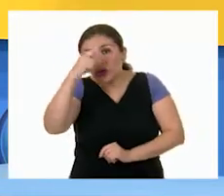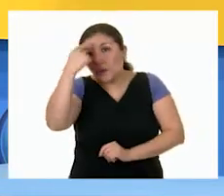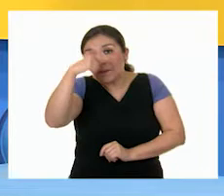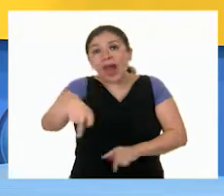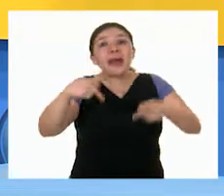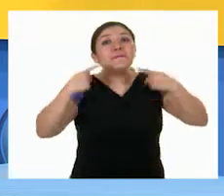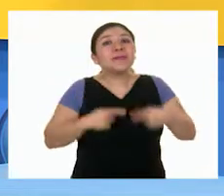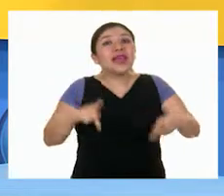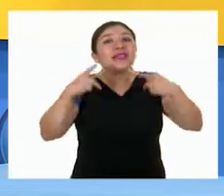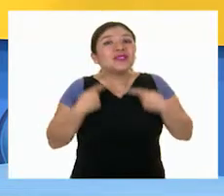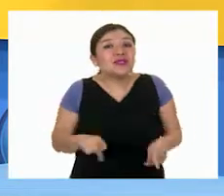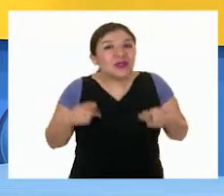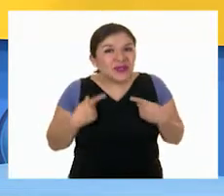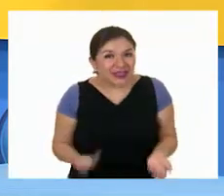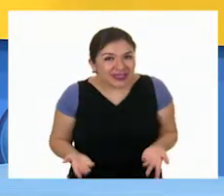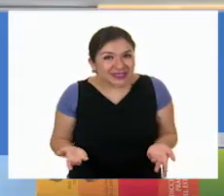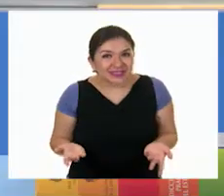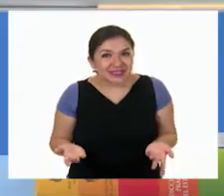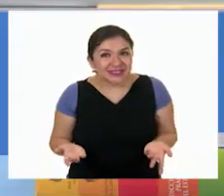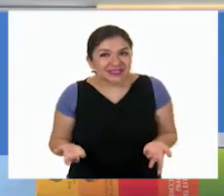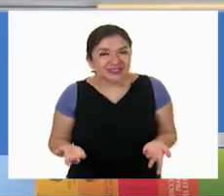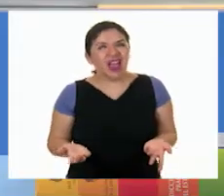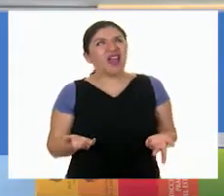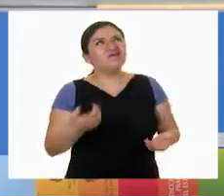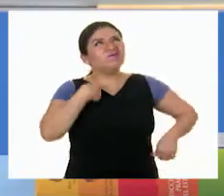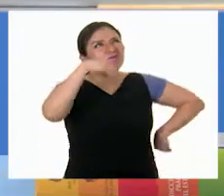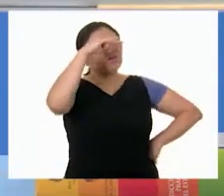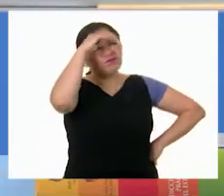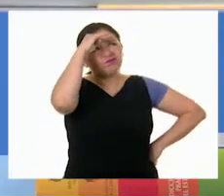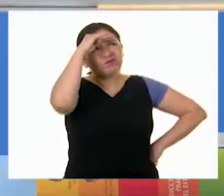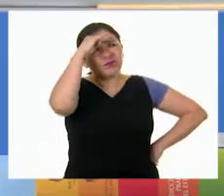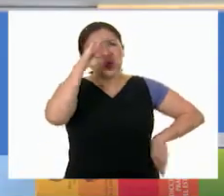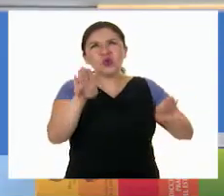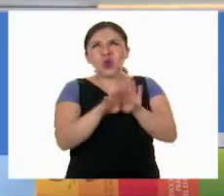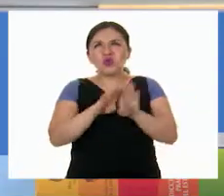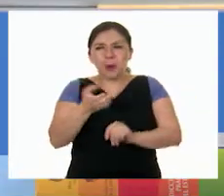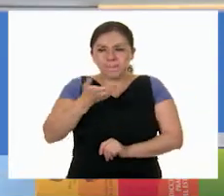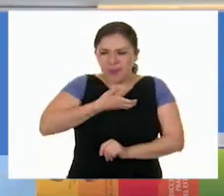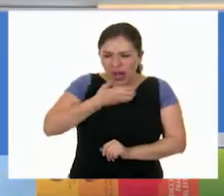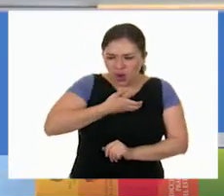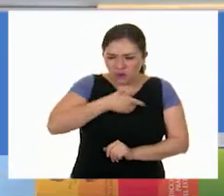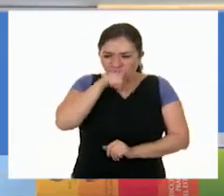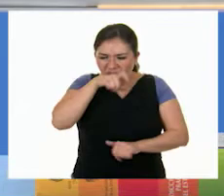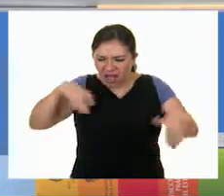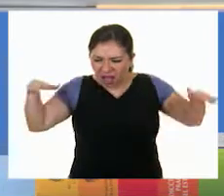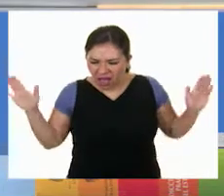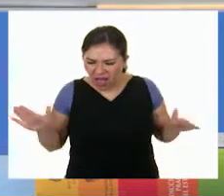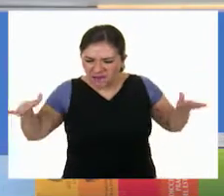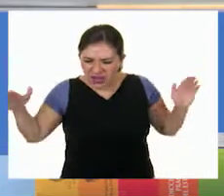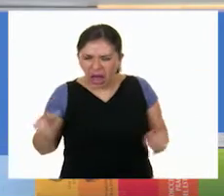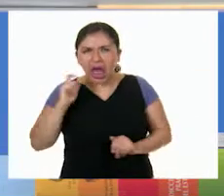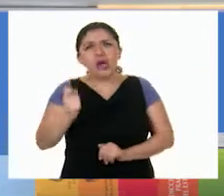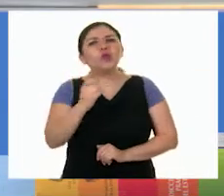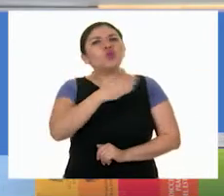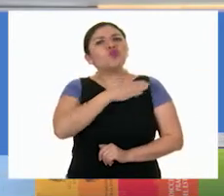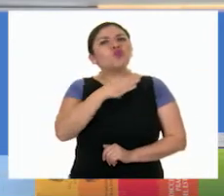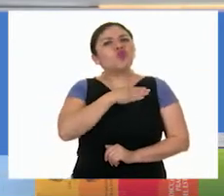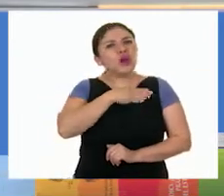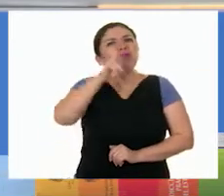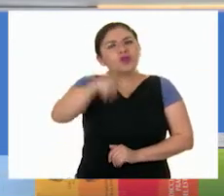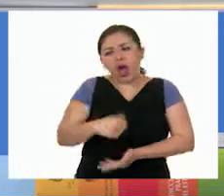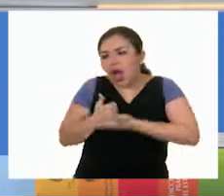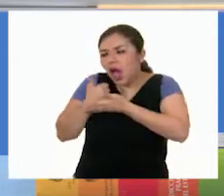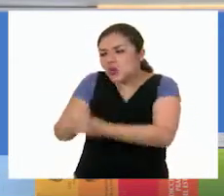las personas. Es que siento que la paloma y el gavilán fueron buenos, muy